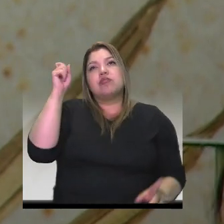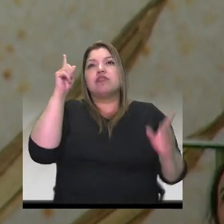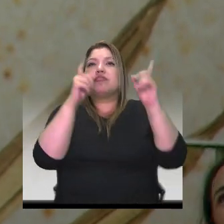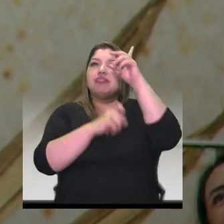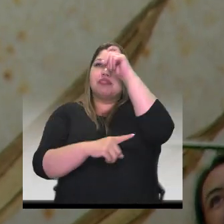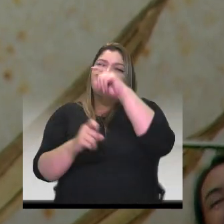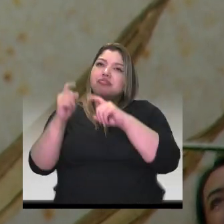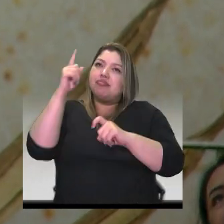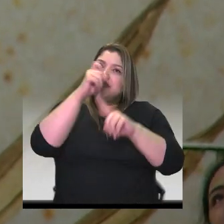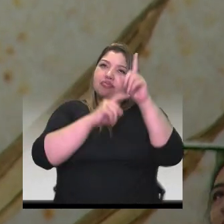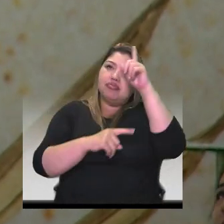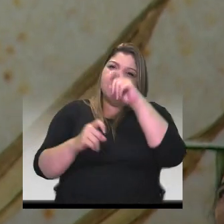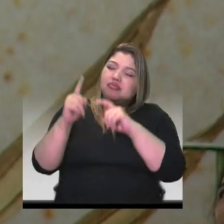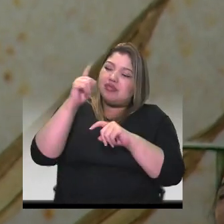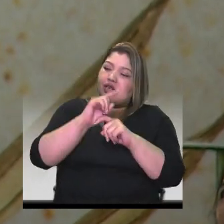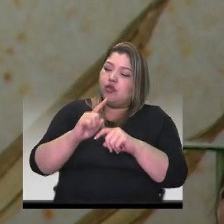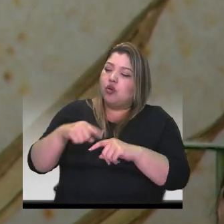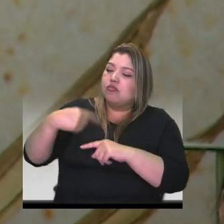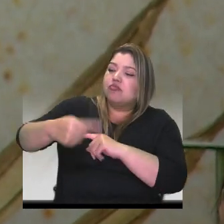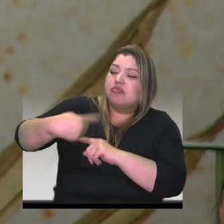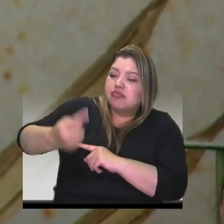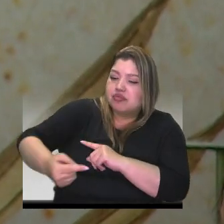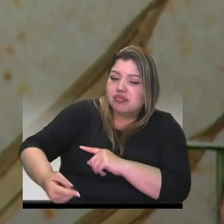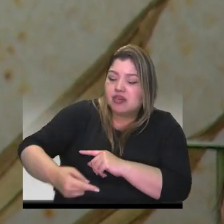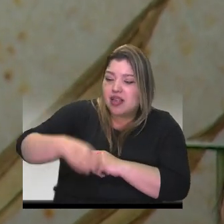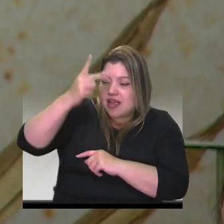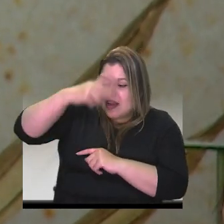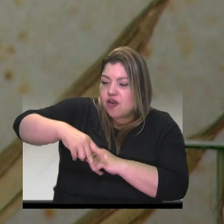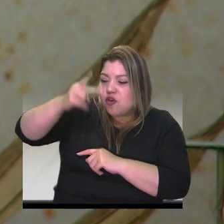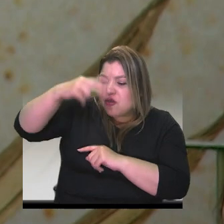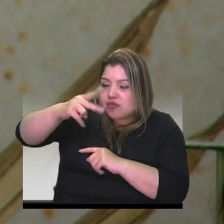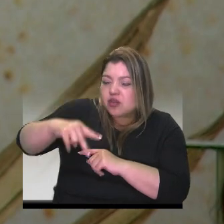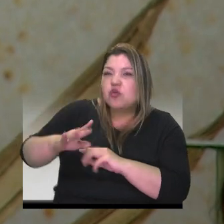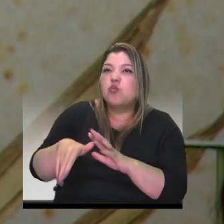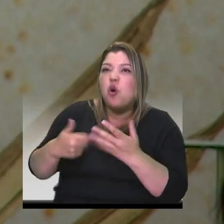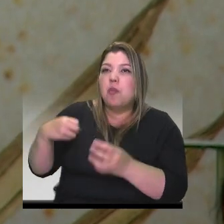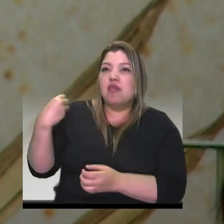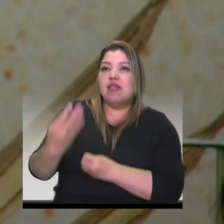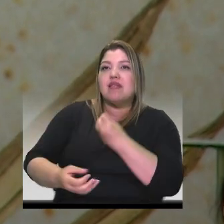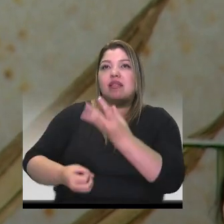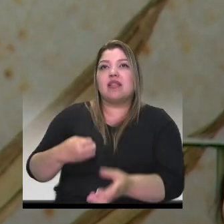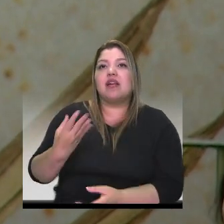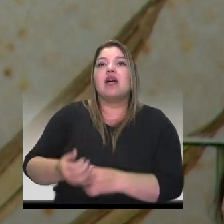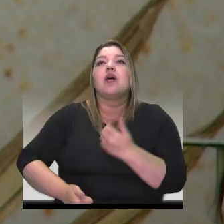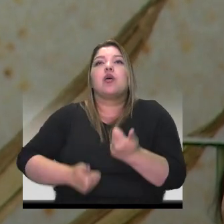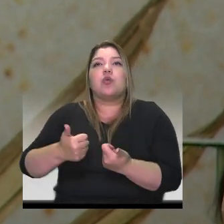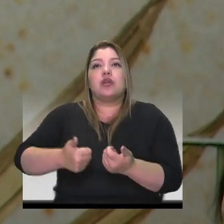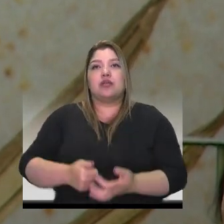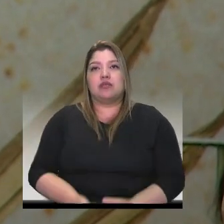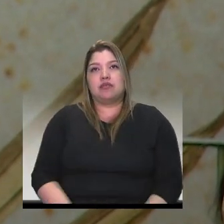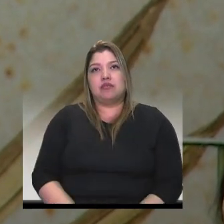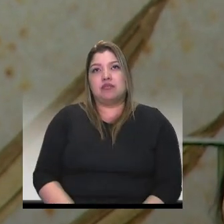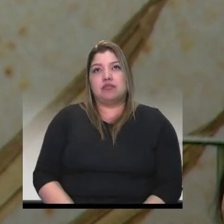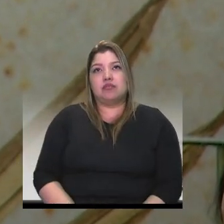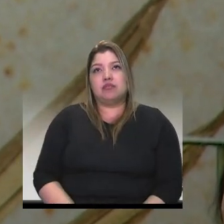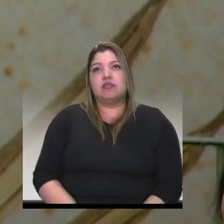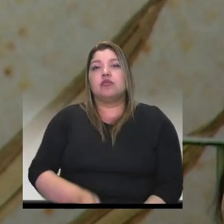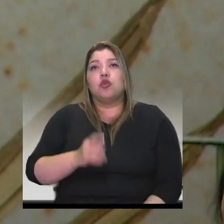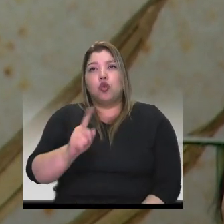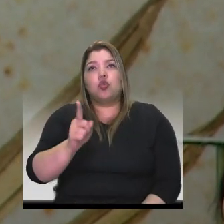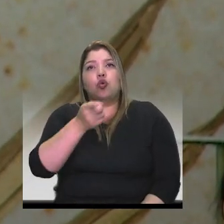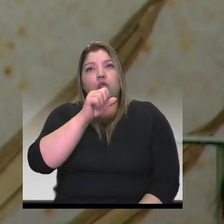dejar a las siguientes generaciones. Es un poco comprender que podemos crear una semilla,